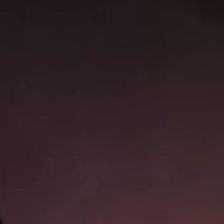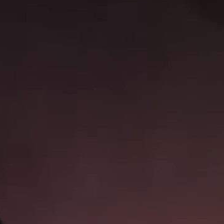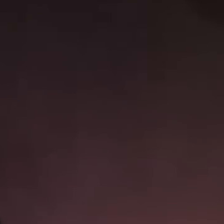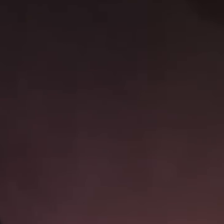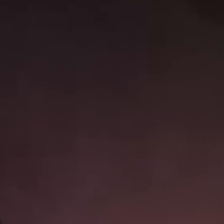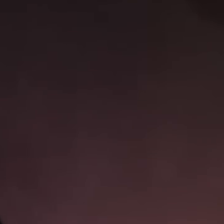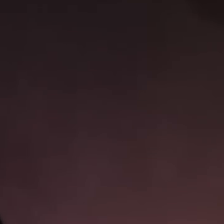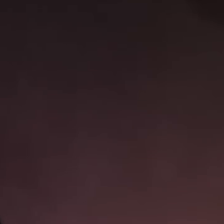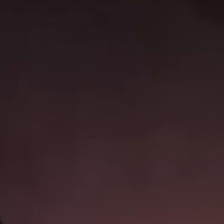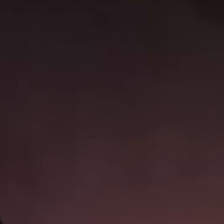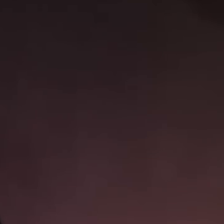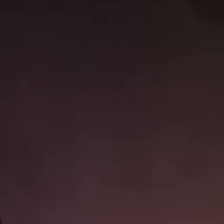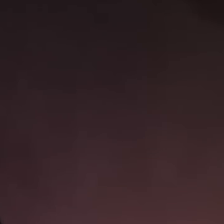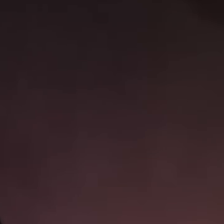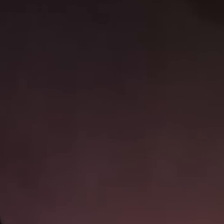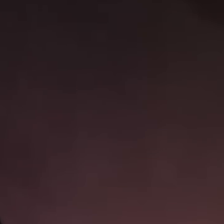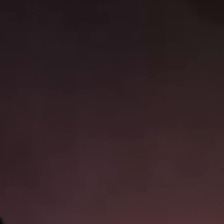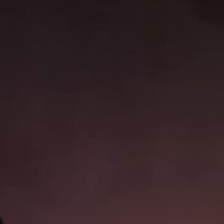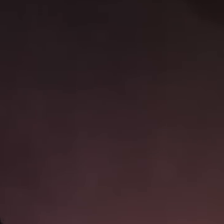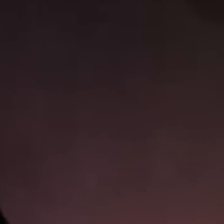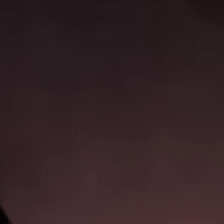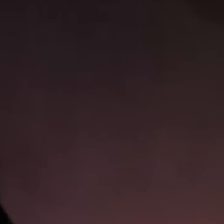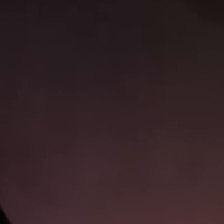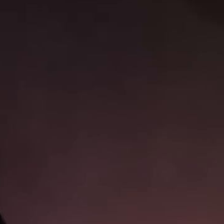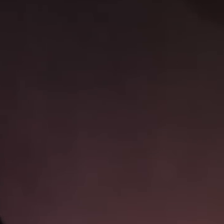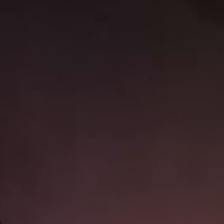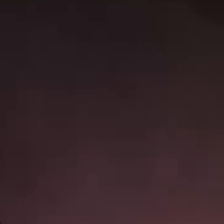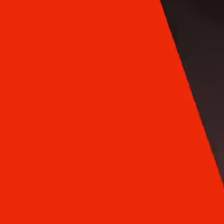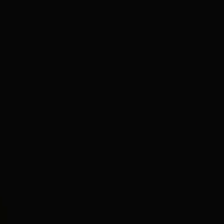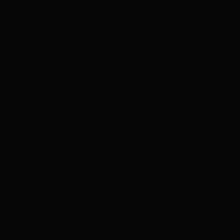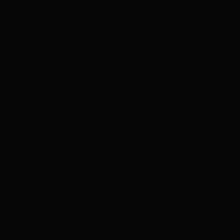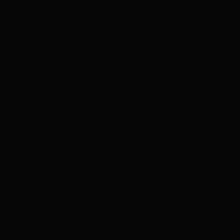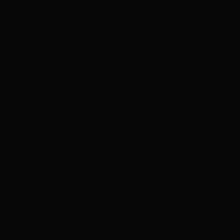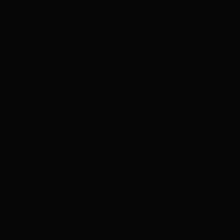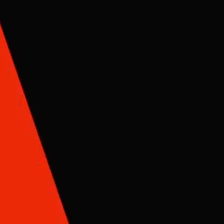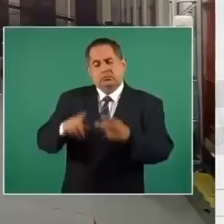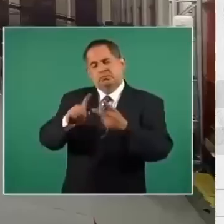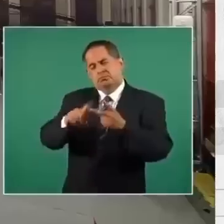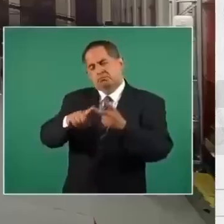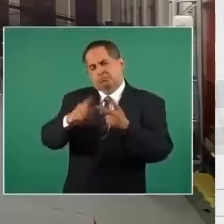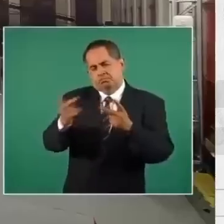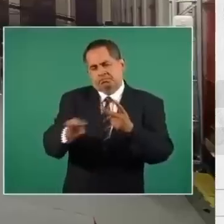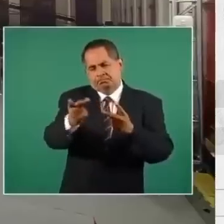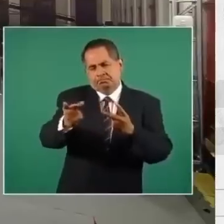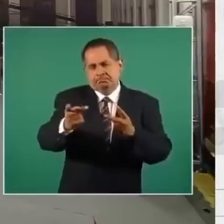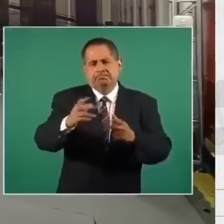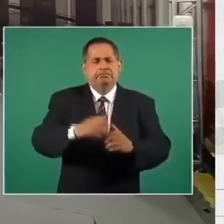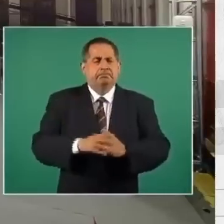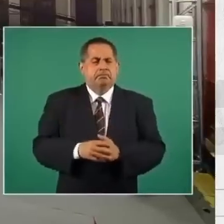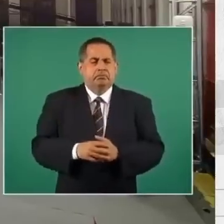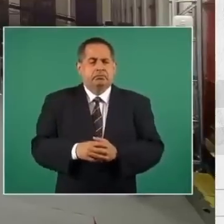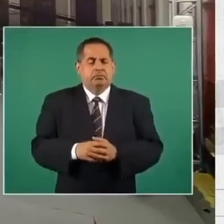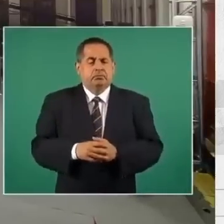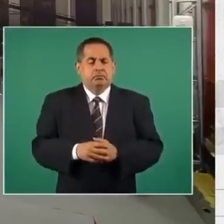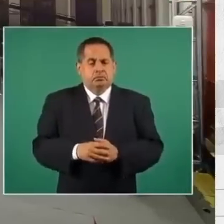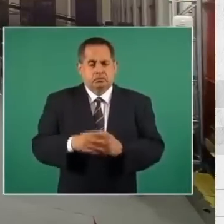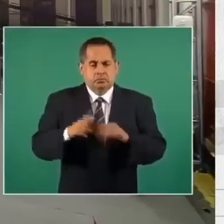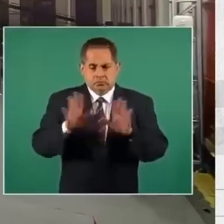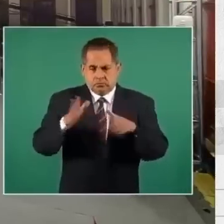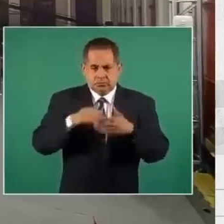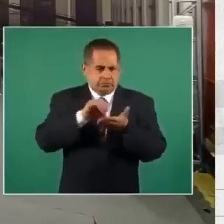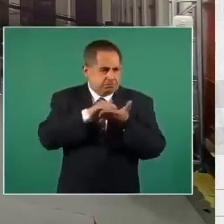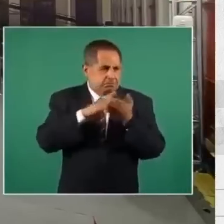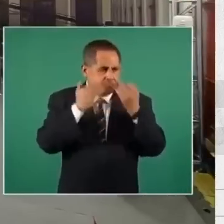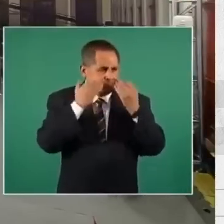de la República en la conferencia mañanera, esto me contestó. Voy a plantear. He podido documentar